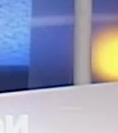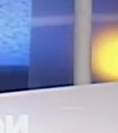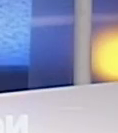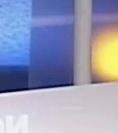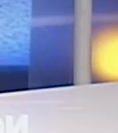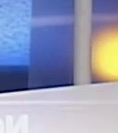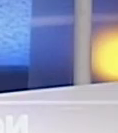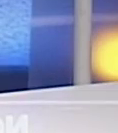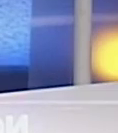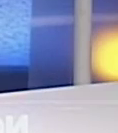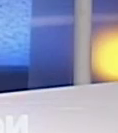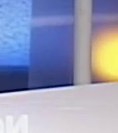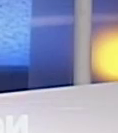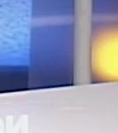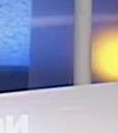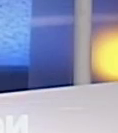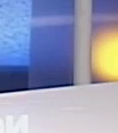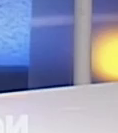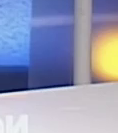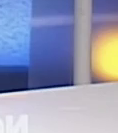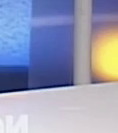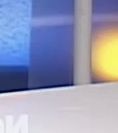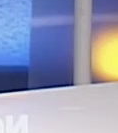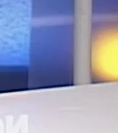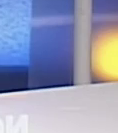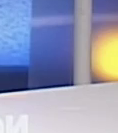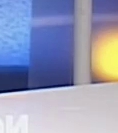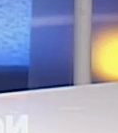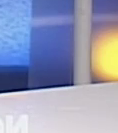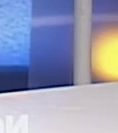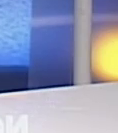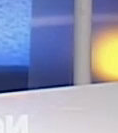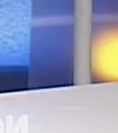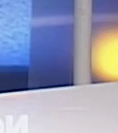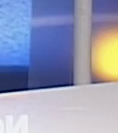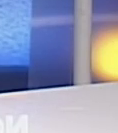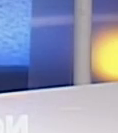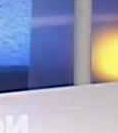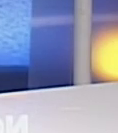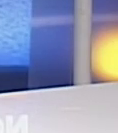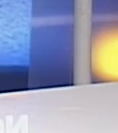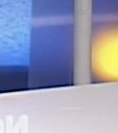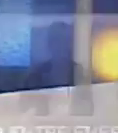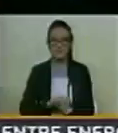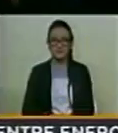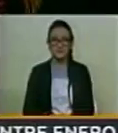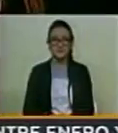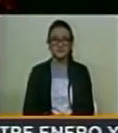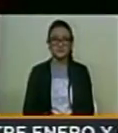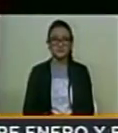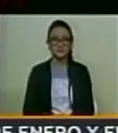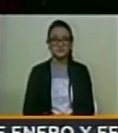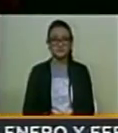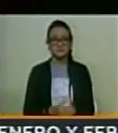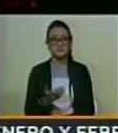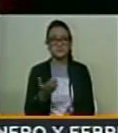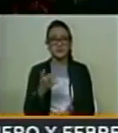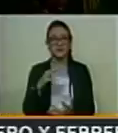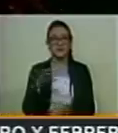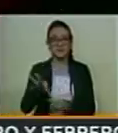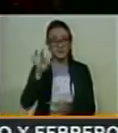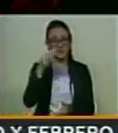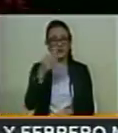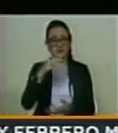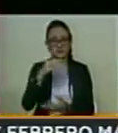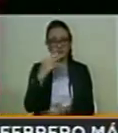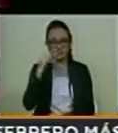De vuelta con más información. 24 directores del Ministerio del Trabajo recibieron instrucciones para llevar a cabo inspectorías físicas y